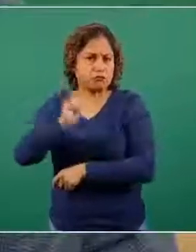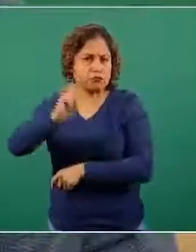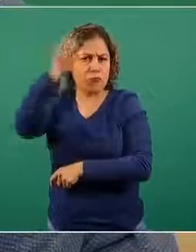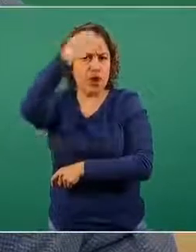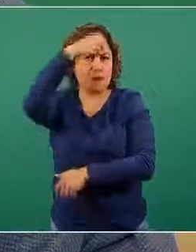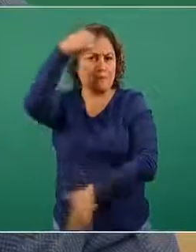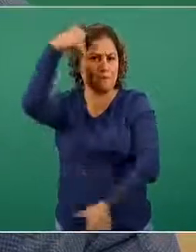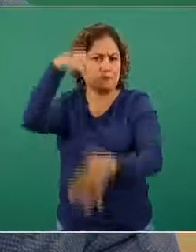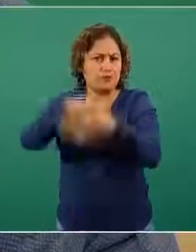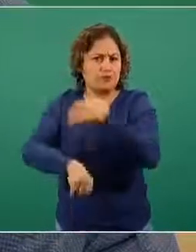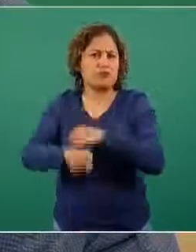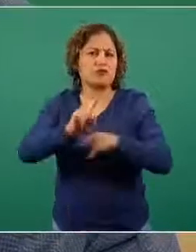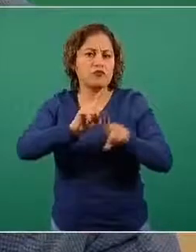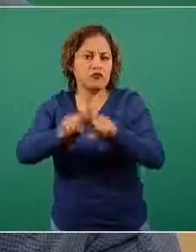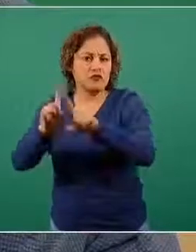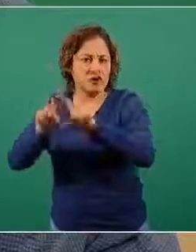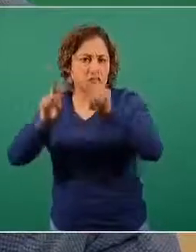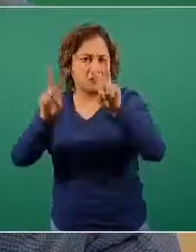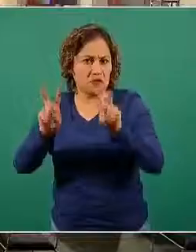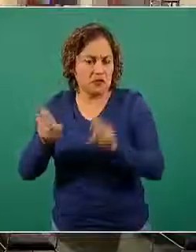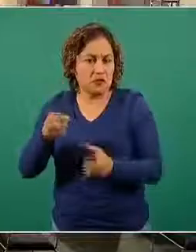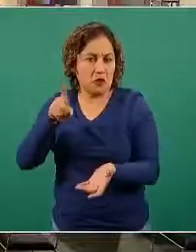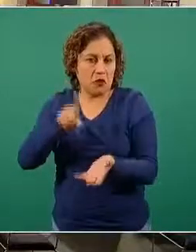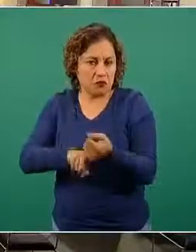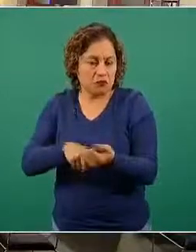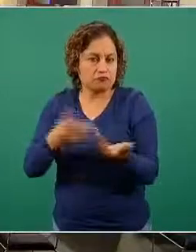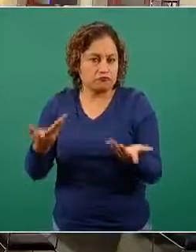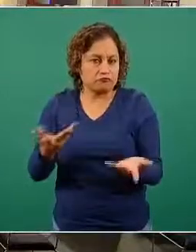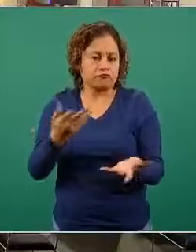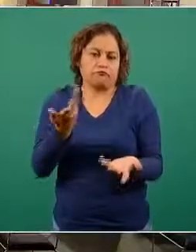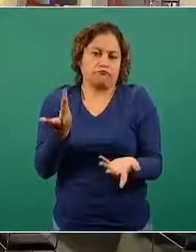instancias. Gracias.